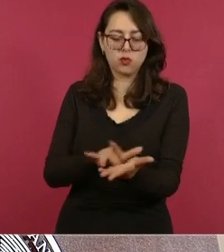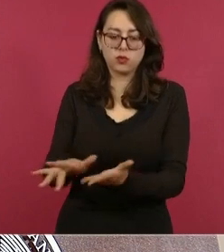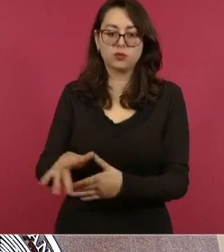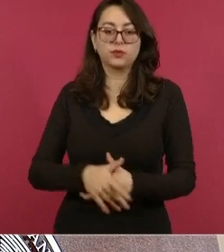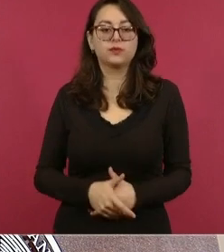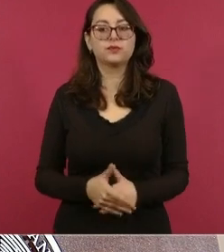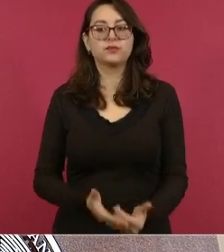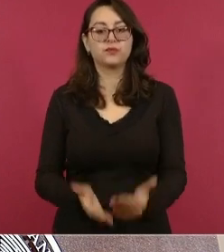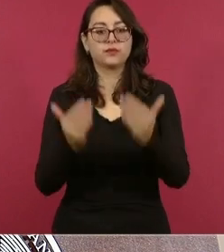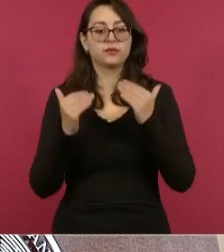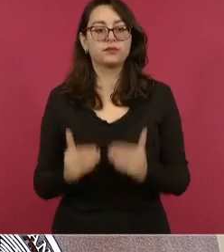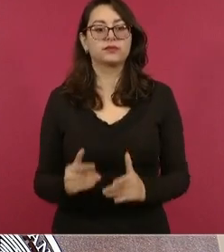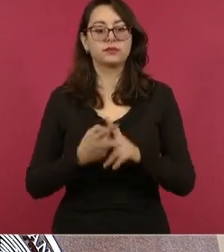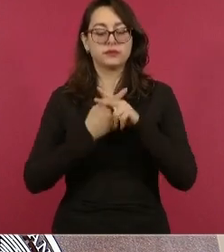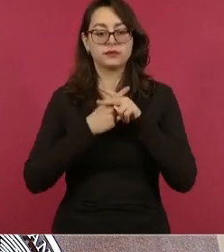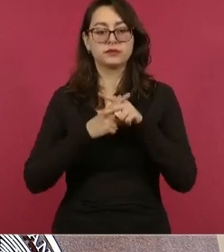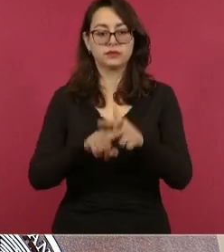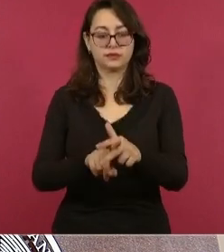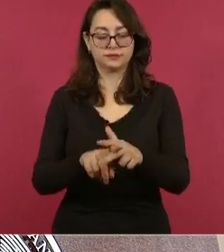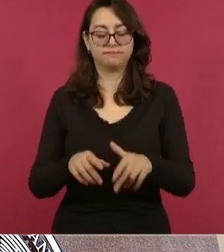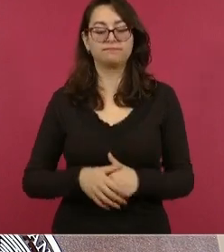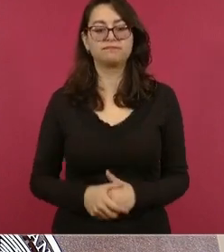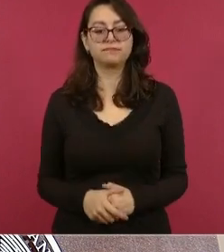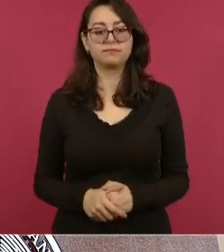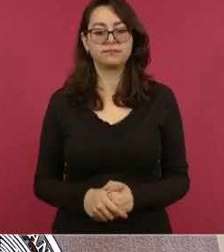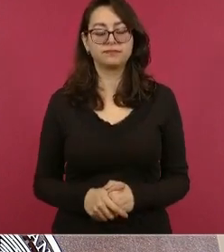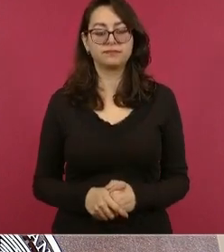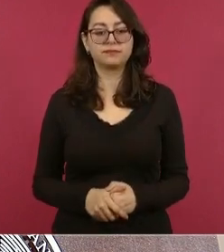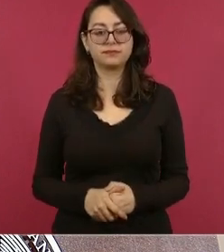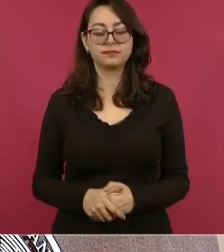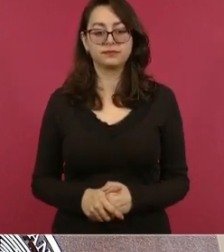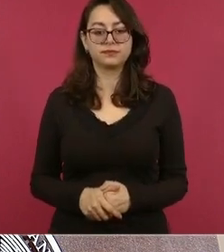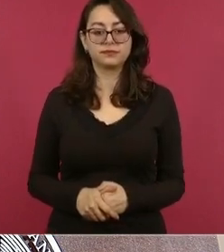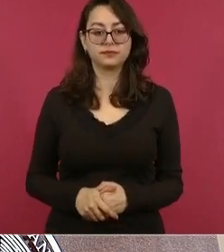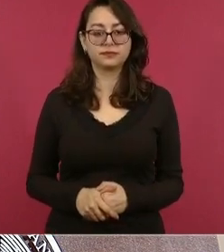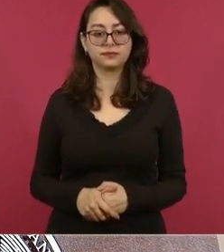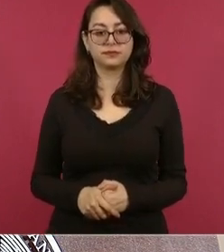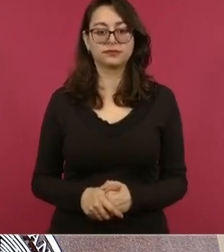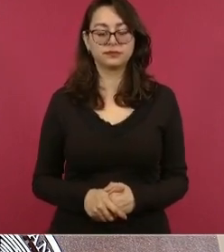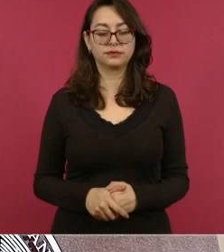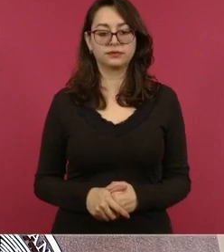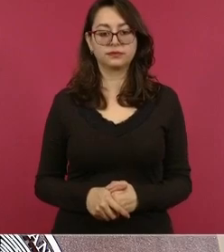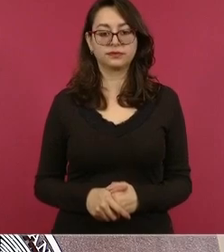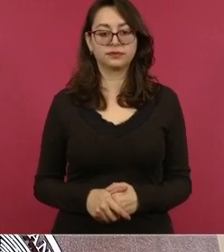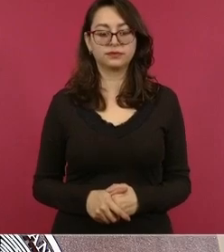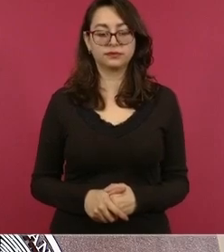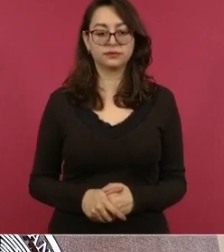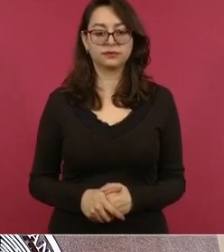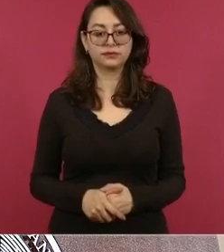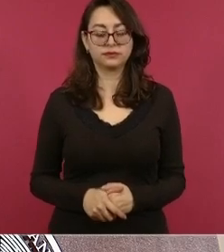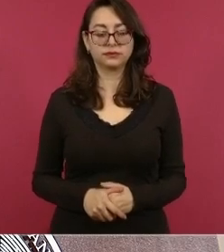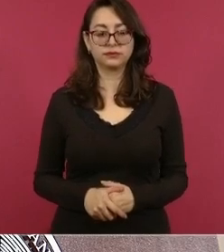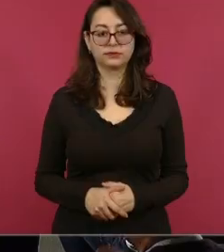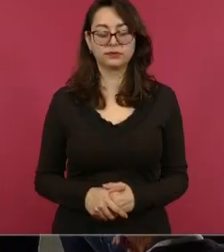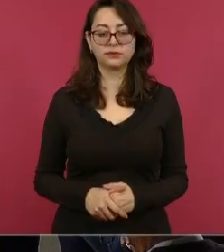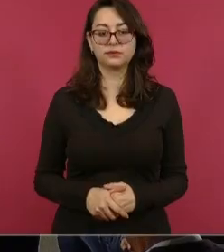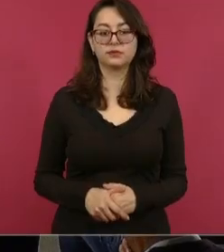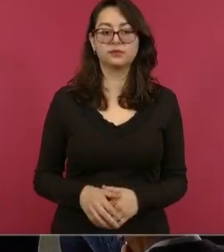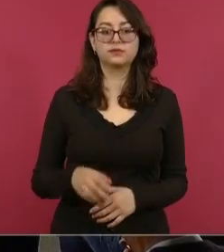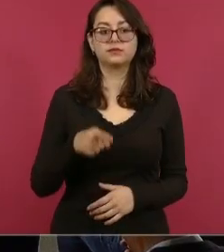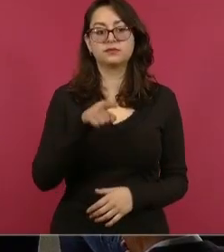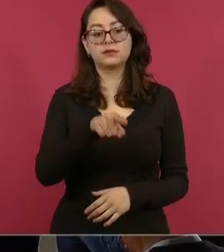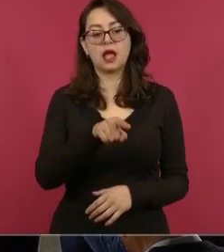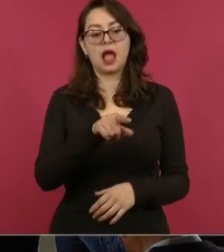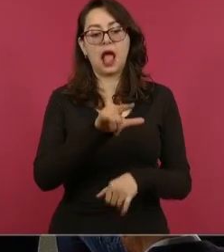iniciar. En redes sociales difunden falso despegue de avión de la nueva Aerolínea Mexicana